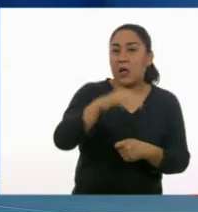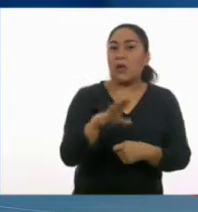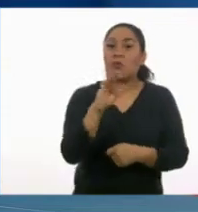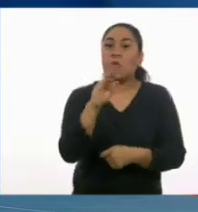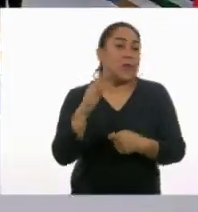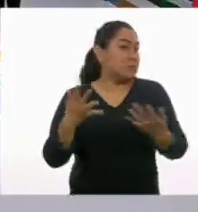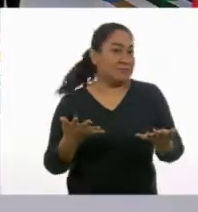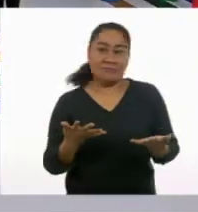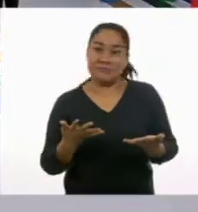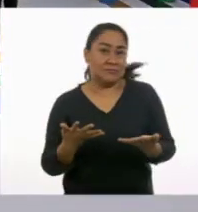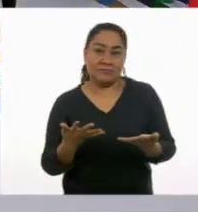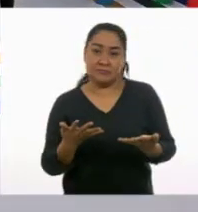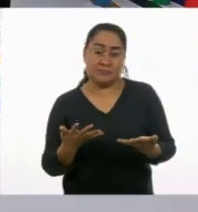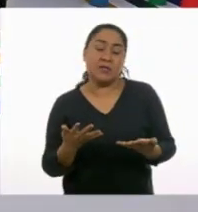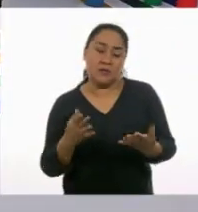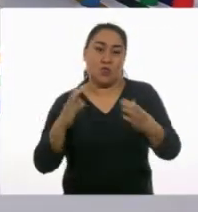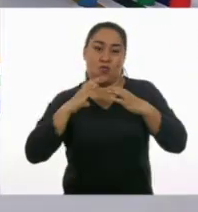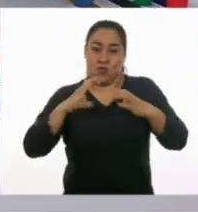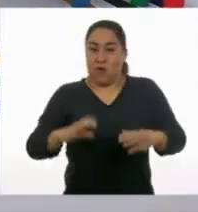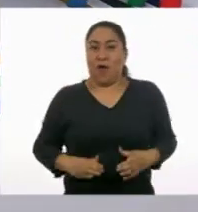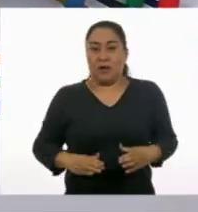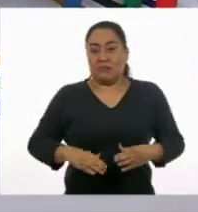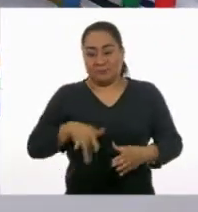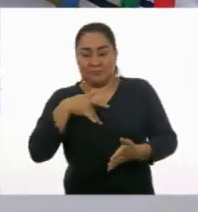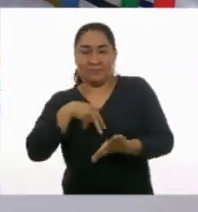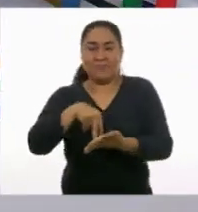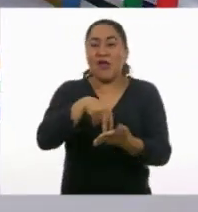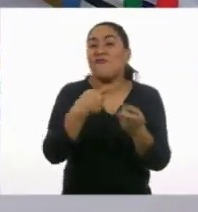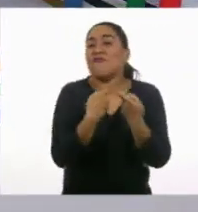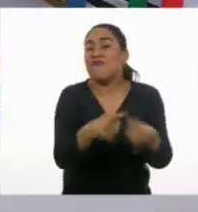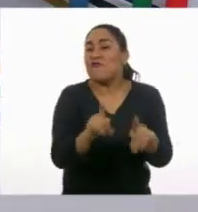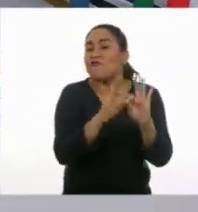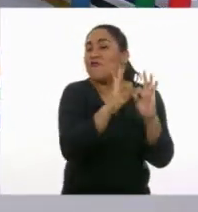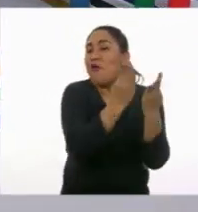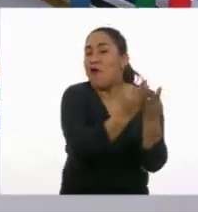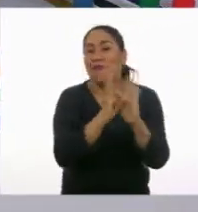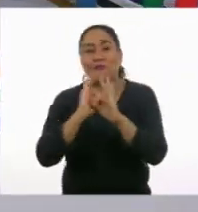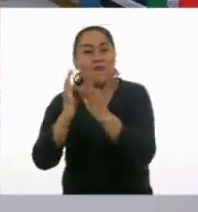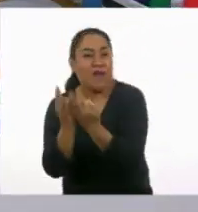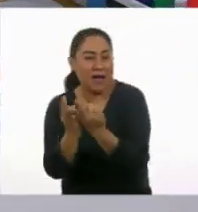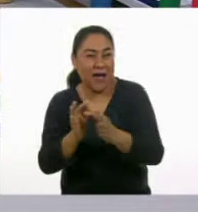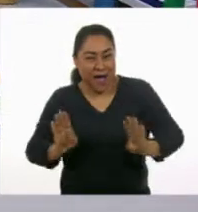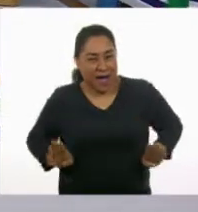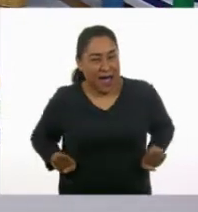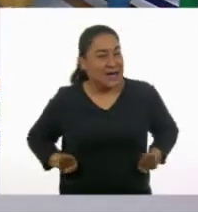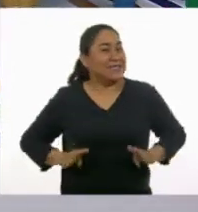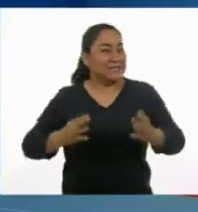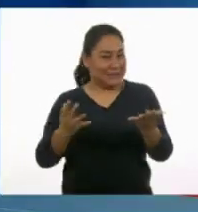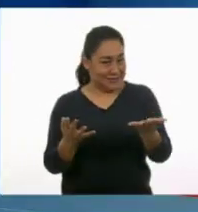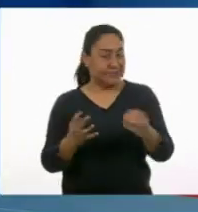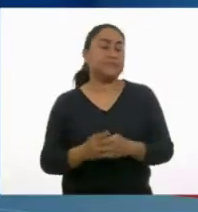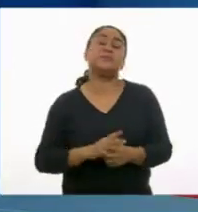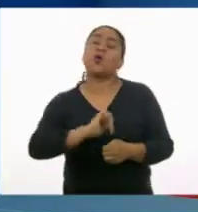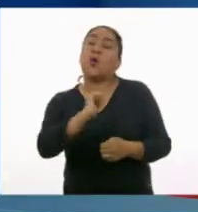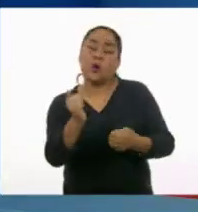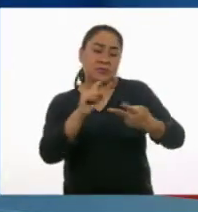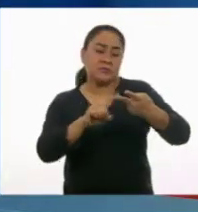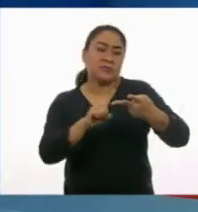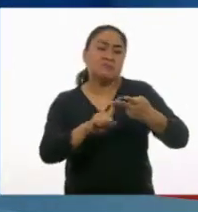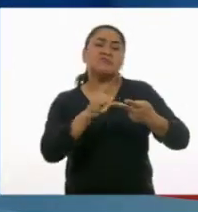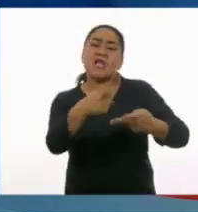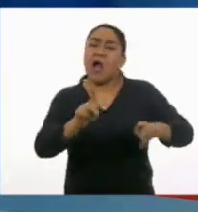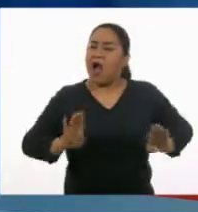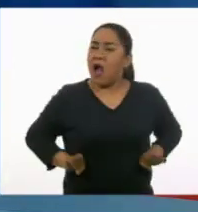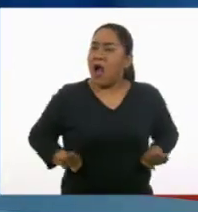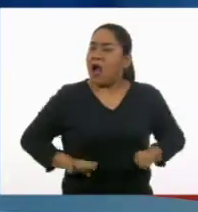¿verdad? Vamos a usar nuestro cuerpo de forma diferente, ¿verdad? Exacto. Muy bien. Ahora, tenemos las cualidades